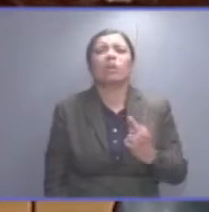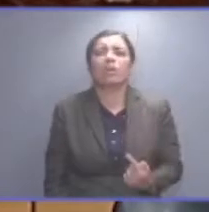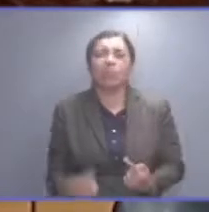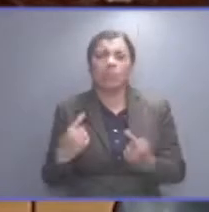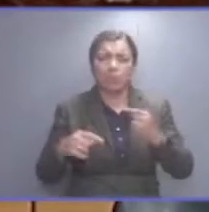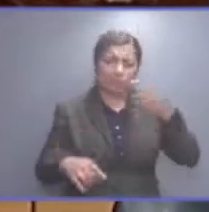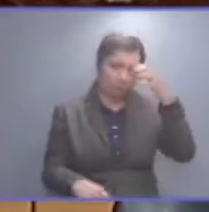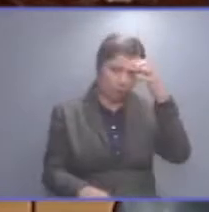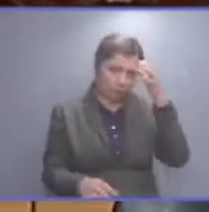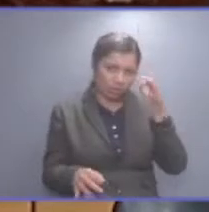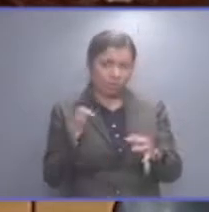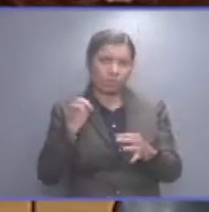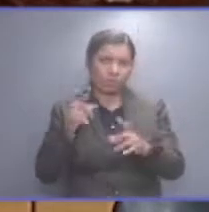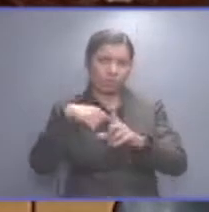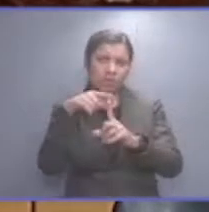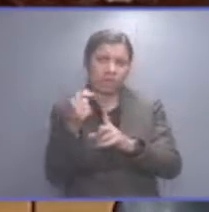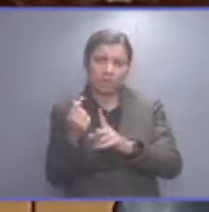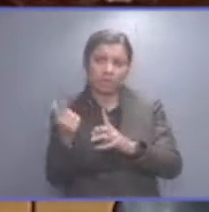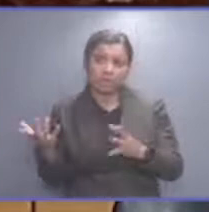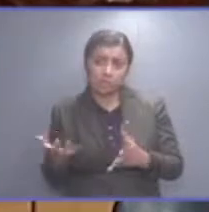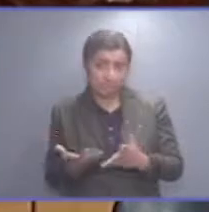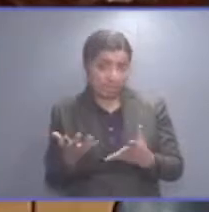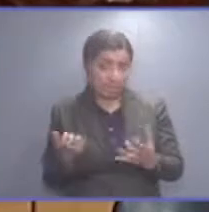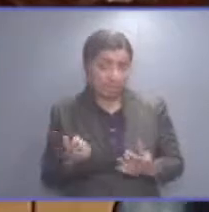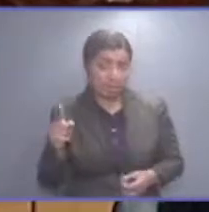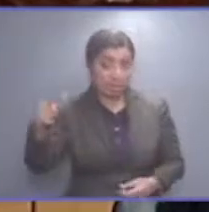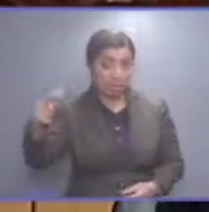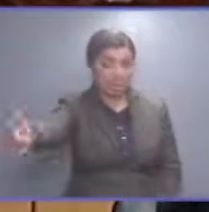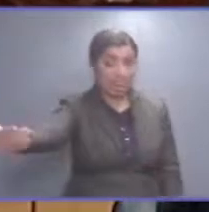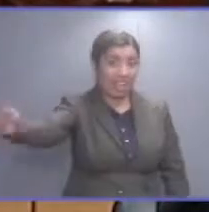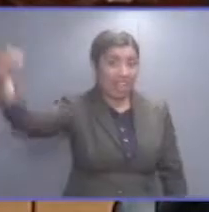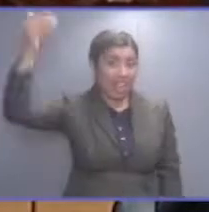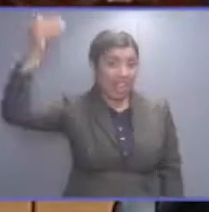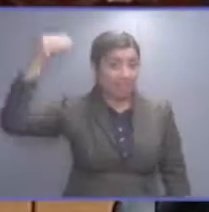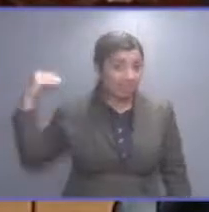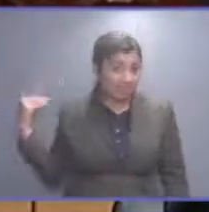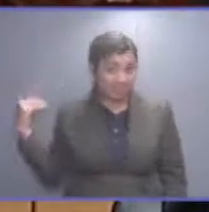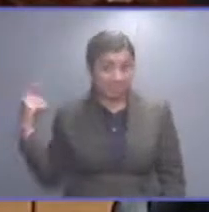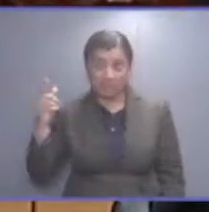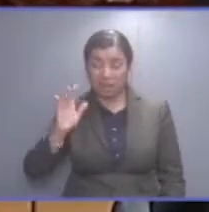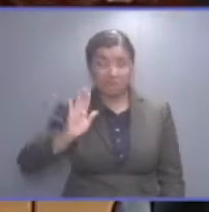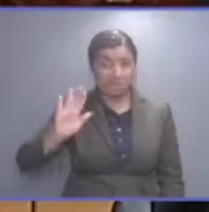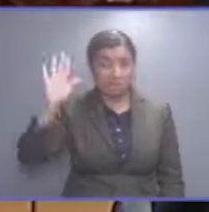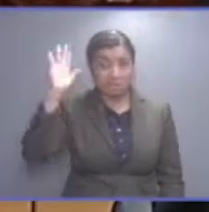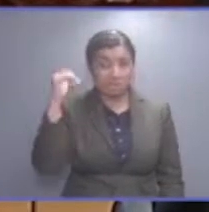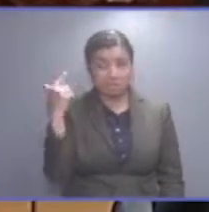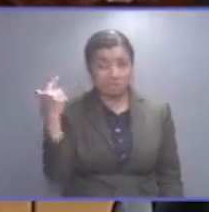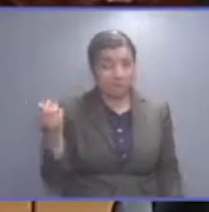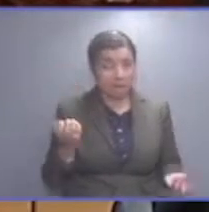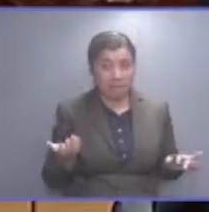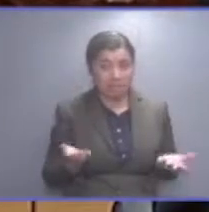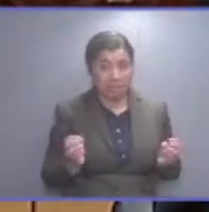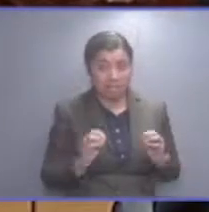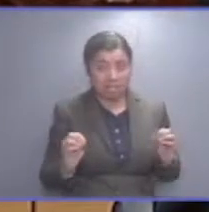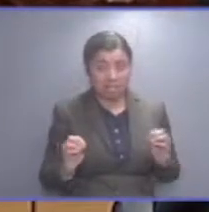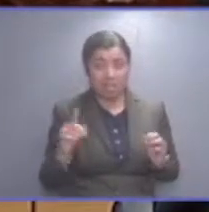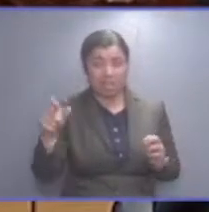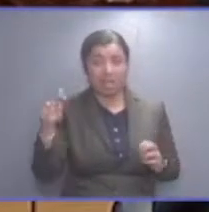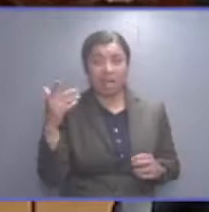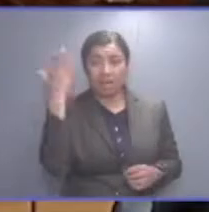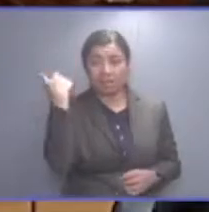de justicia financiera se refiere a él si en el pasado nunca hicieron como partido del